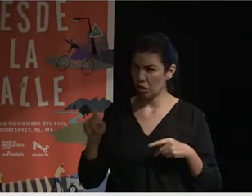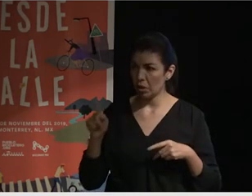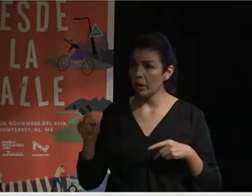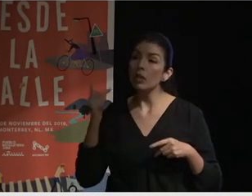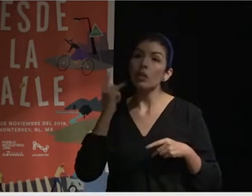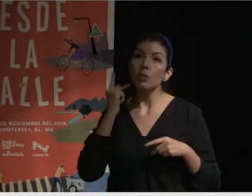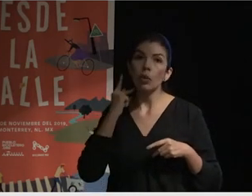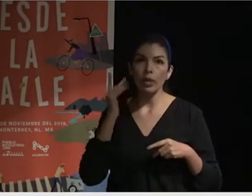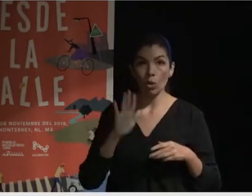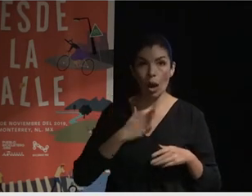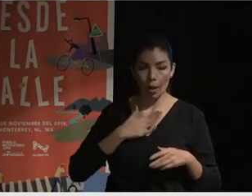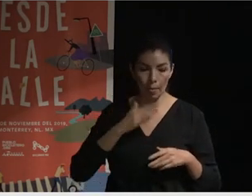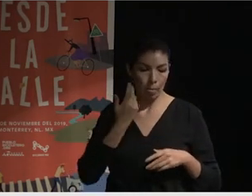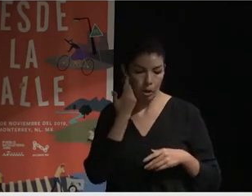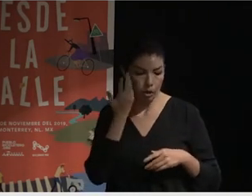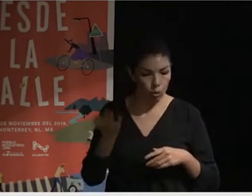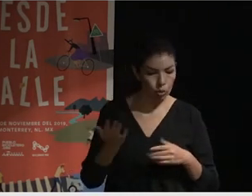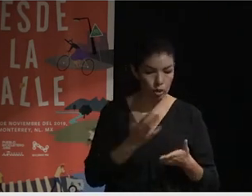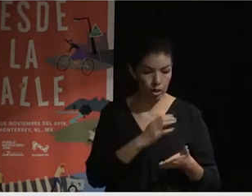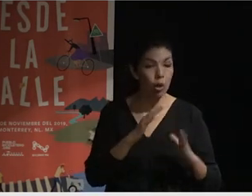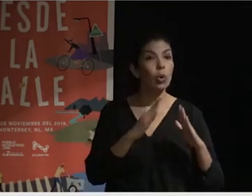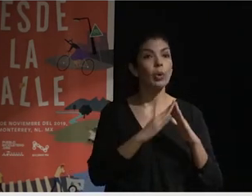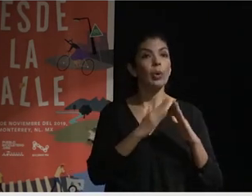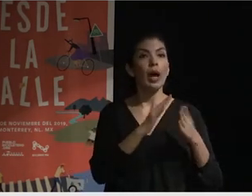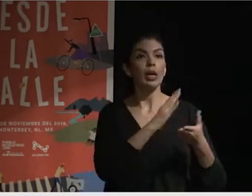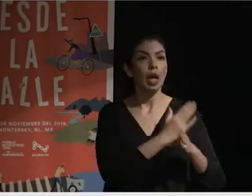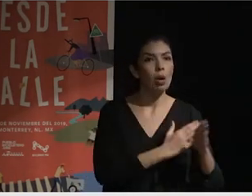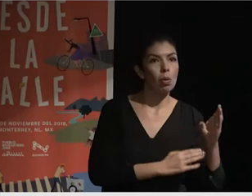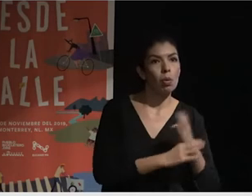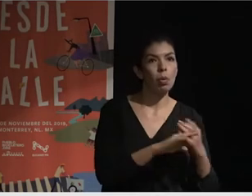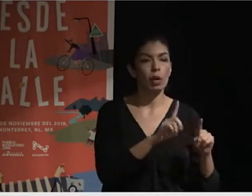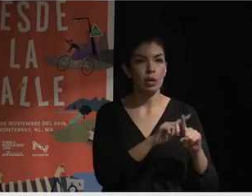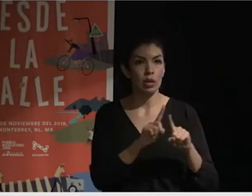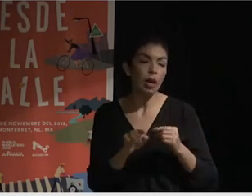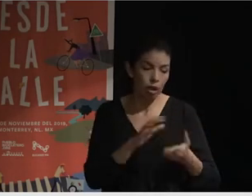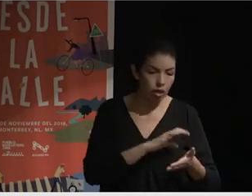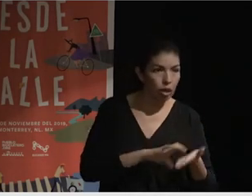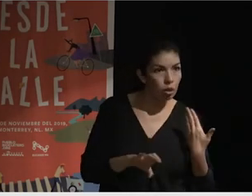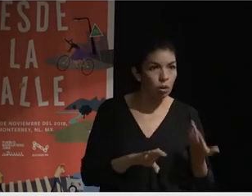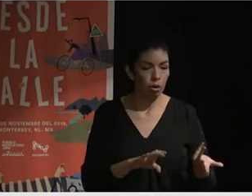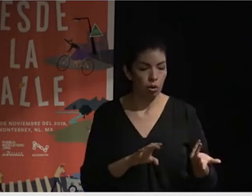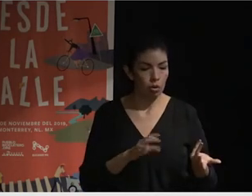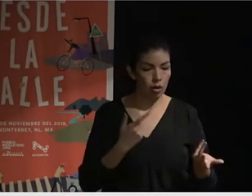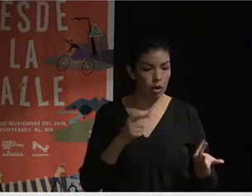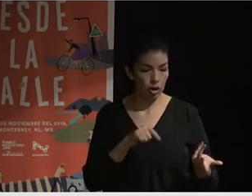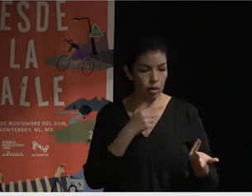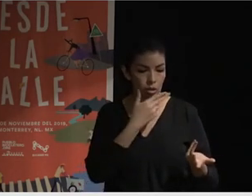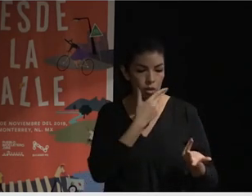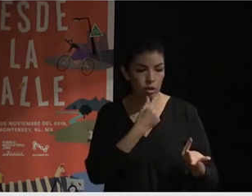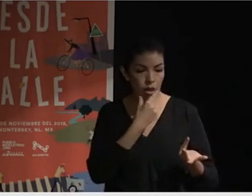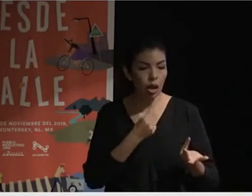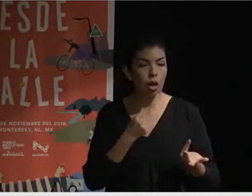y sigue generando sus propios beneficios económicos, ¿no? Entonces, pues sí, me parece que existe, pero incluso pues tiene nombre y es legal, ¿no? Se llaman